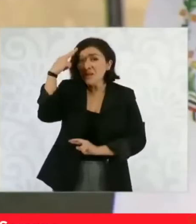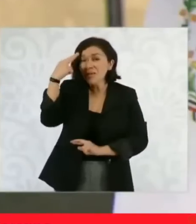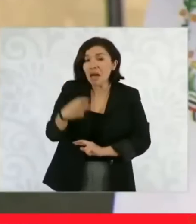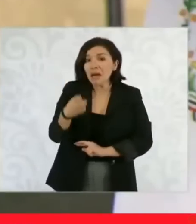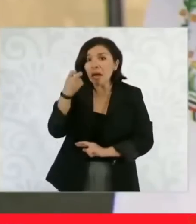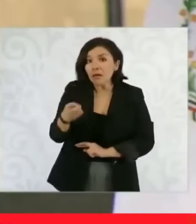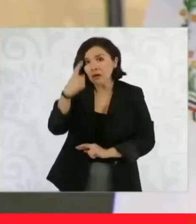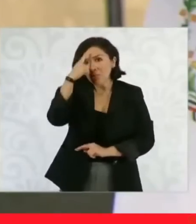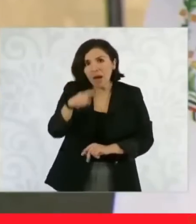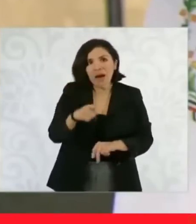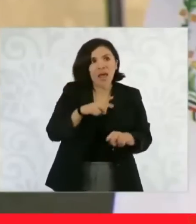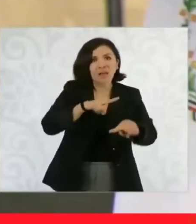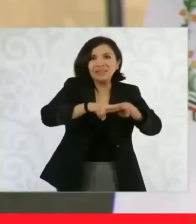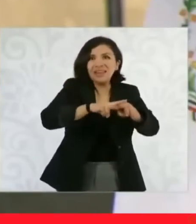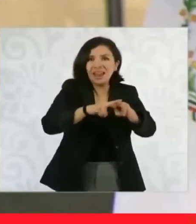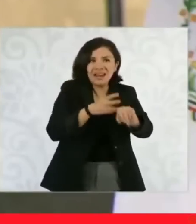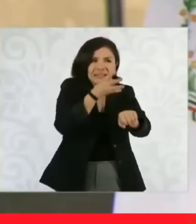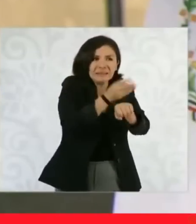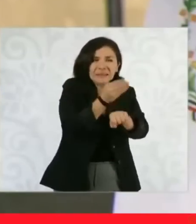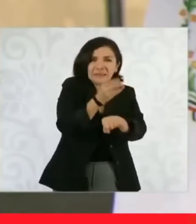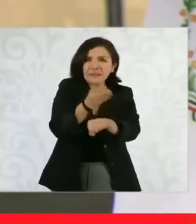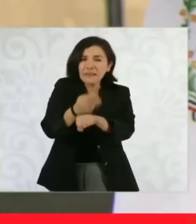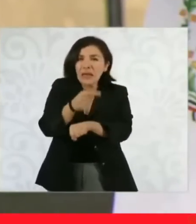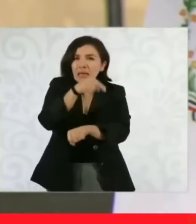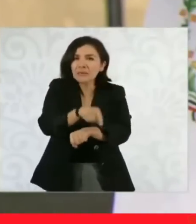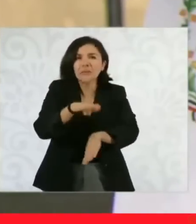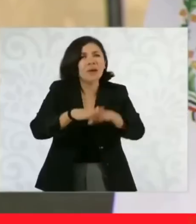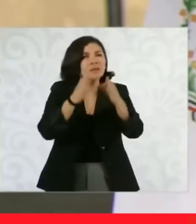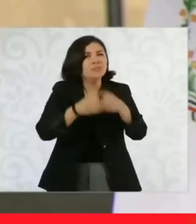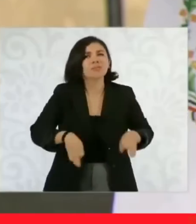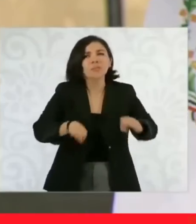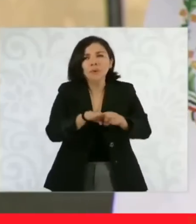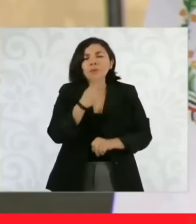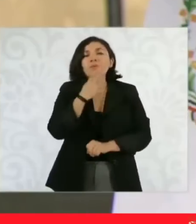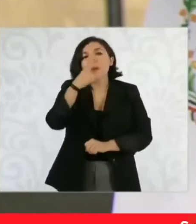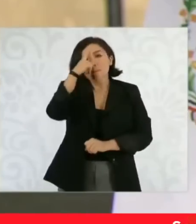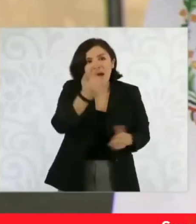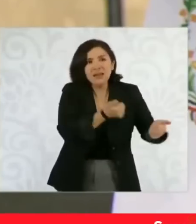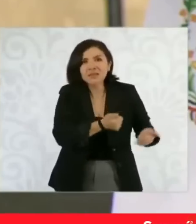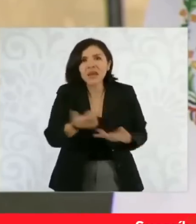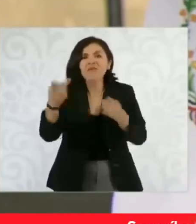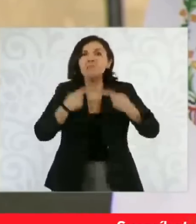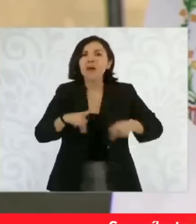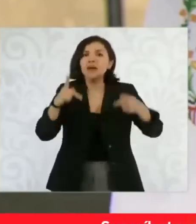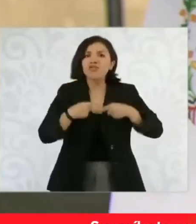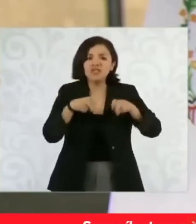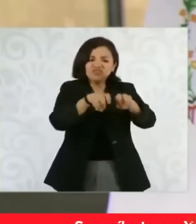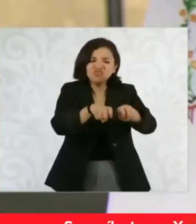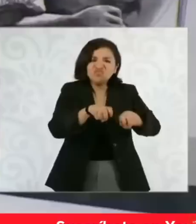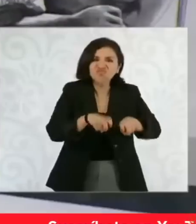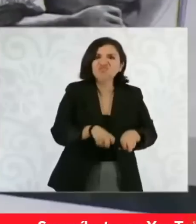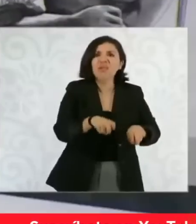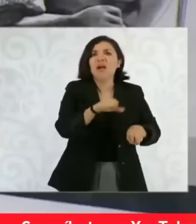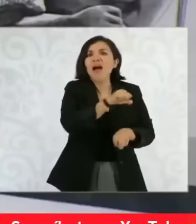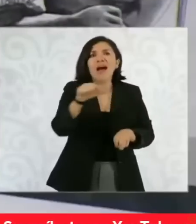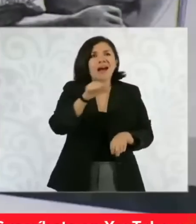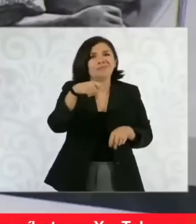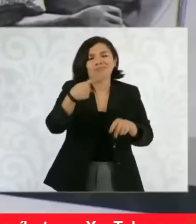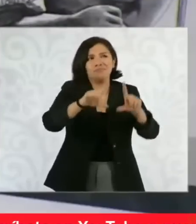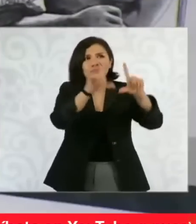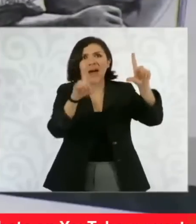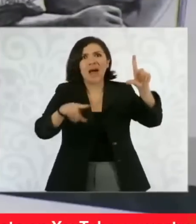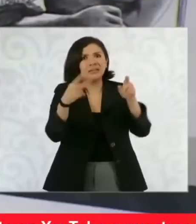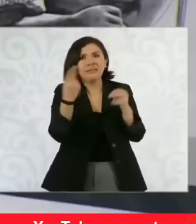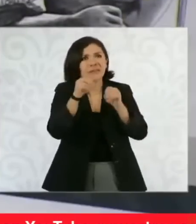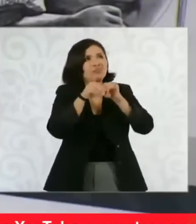la infraestructura ferroviaria, elemento esencial para el traslado del personal y pertrechos en todo el